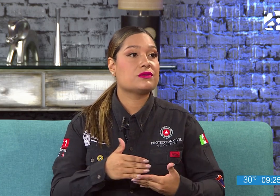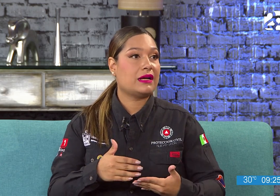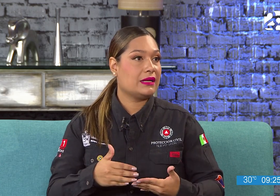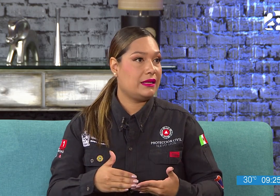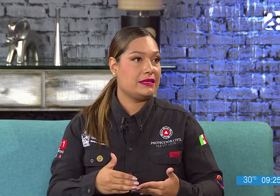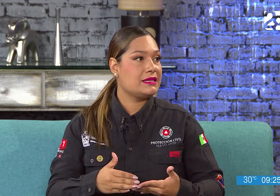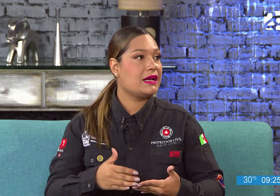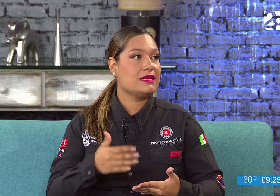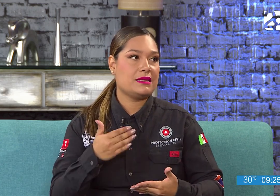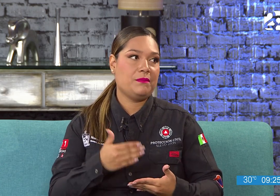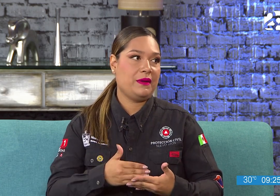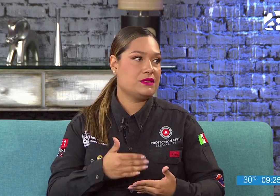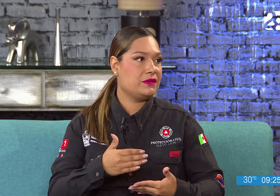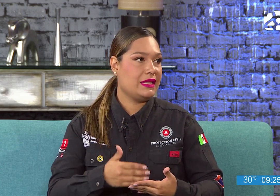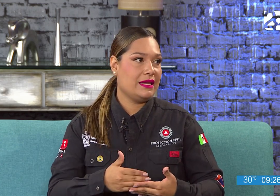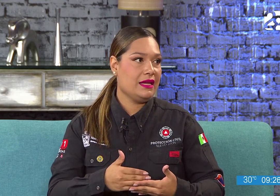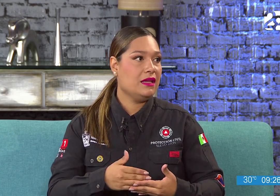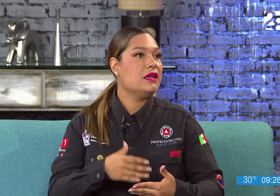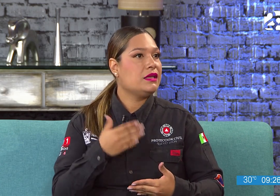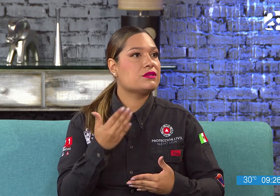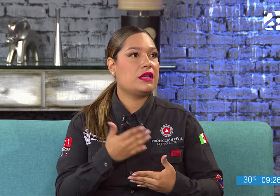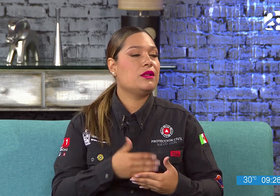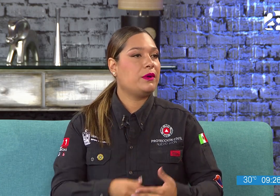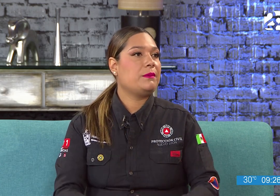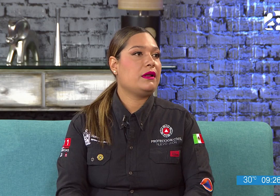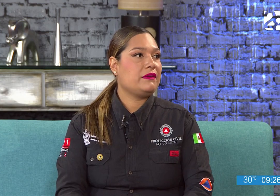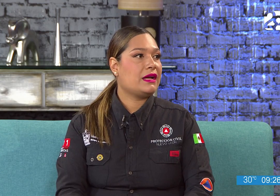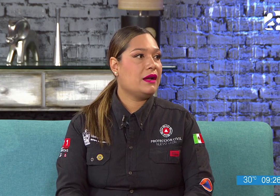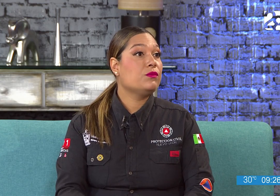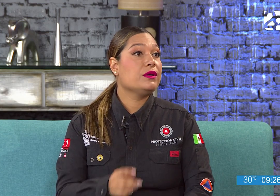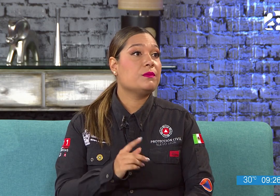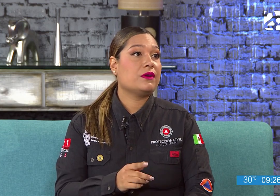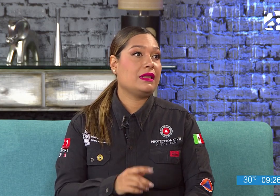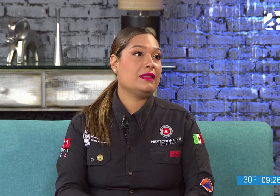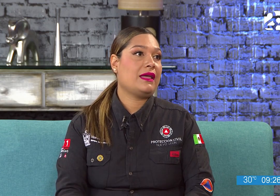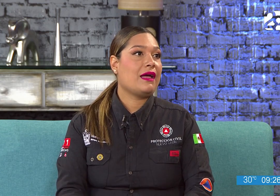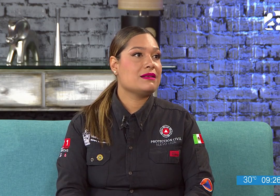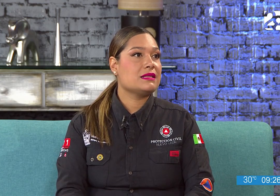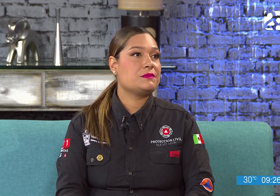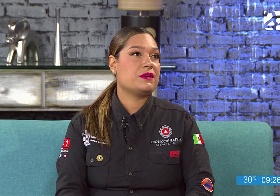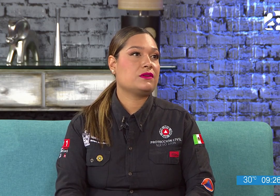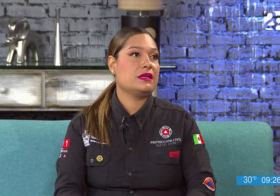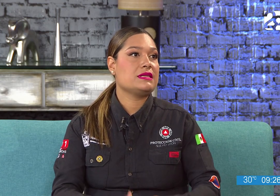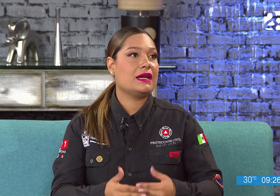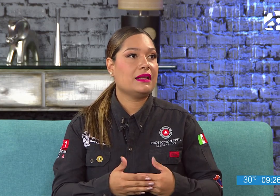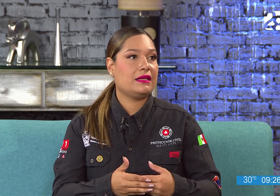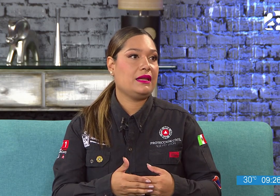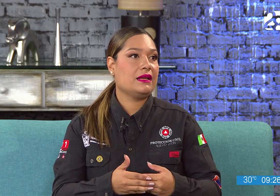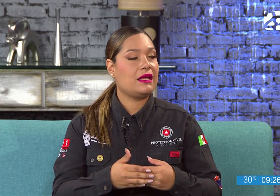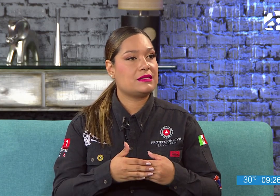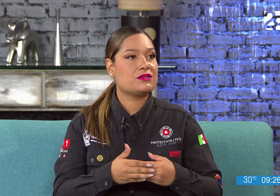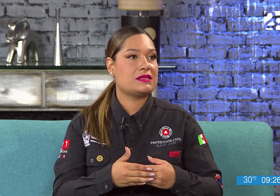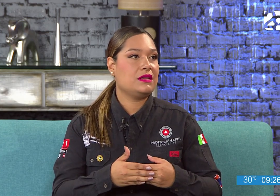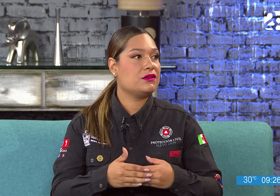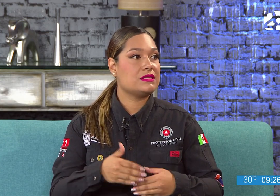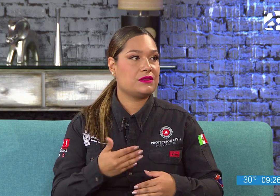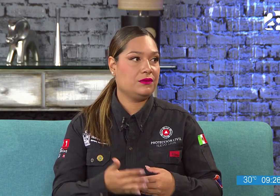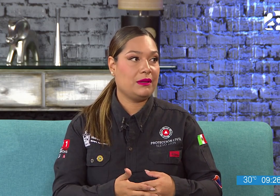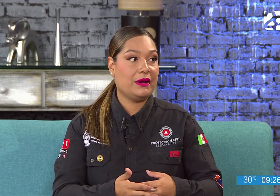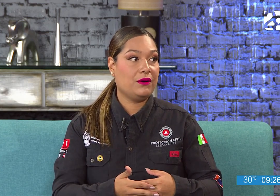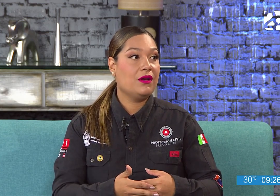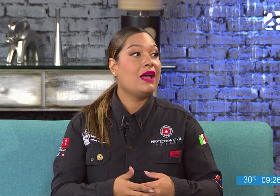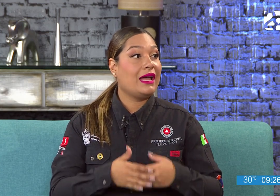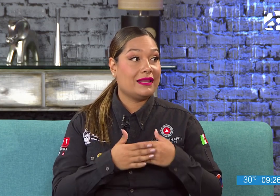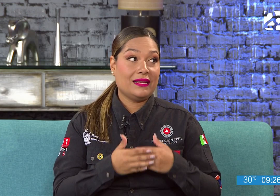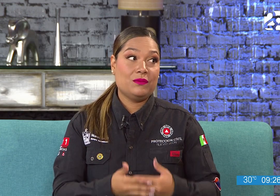va dando sus características en peso y talla y ustedes lo pueden verificar. Muy importante, a veces las personas llegan a adquirir estos asientos de